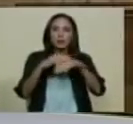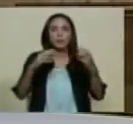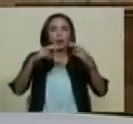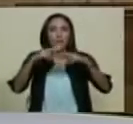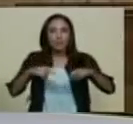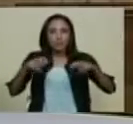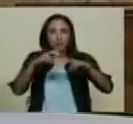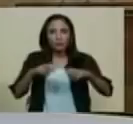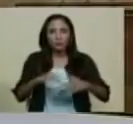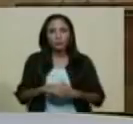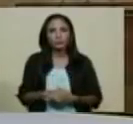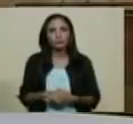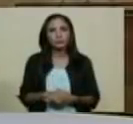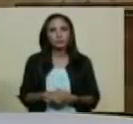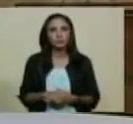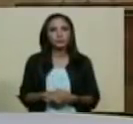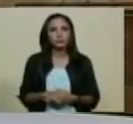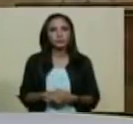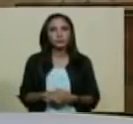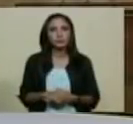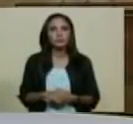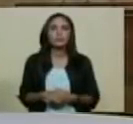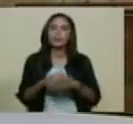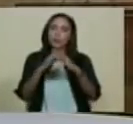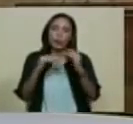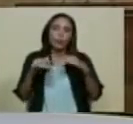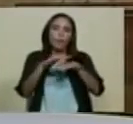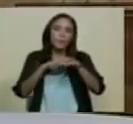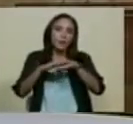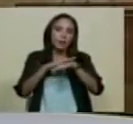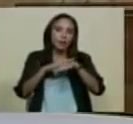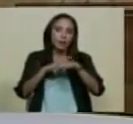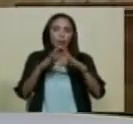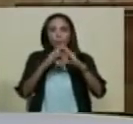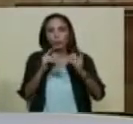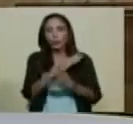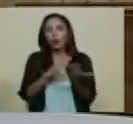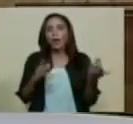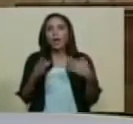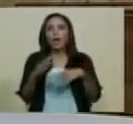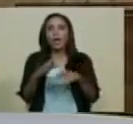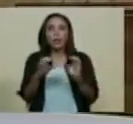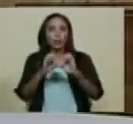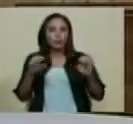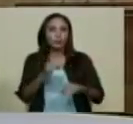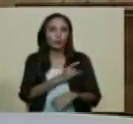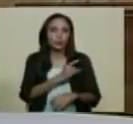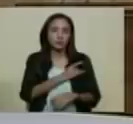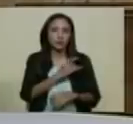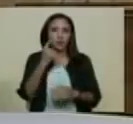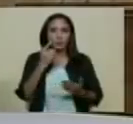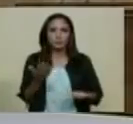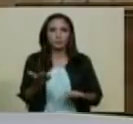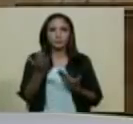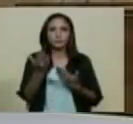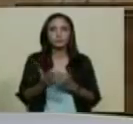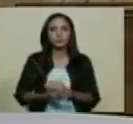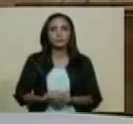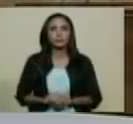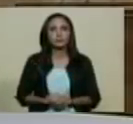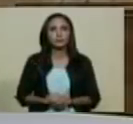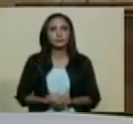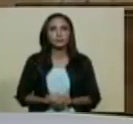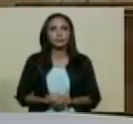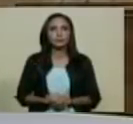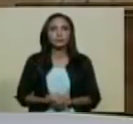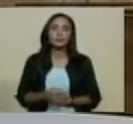conocimiento del Ministerio del Poder Popular para la Educación Universitaria, Ciencia y Tecnología. Ella, Lourdes